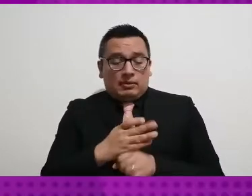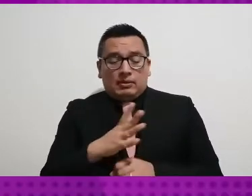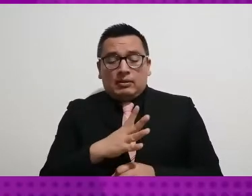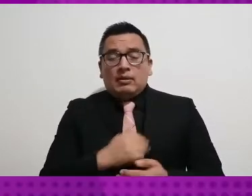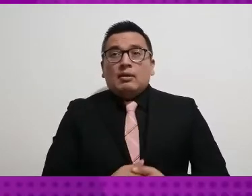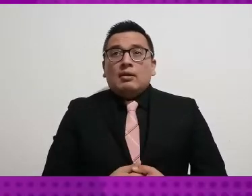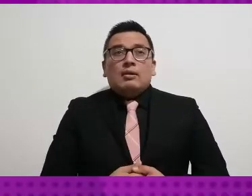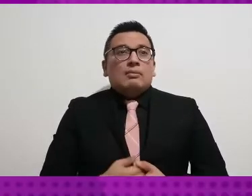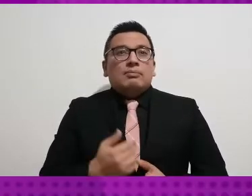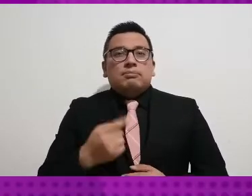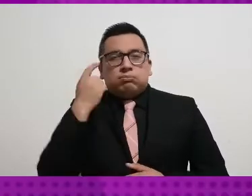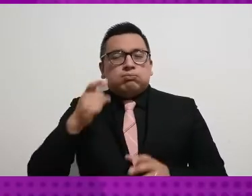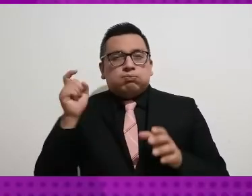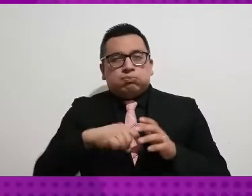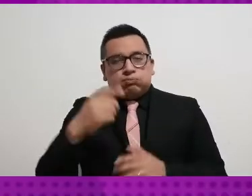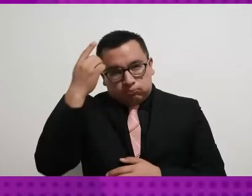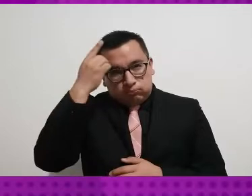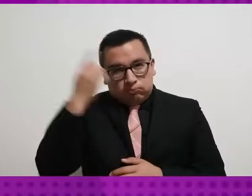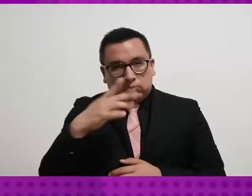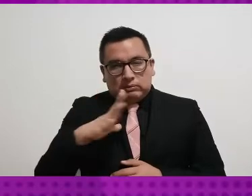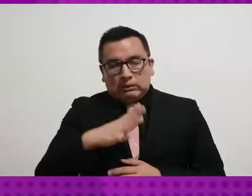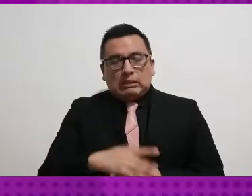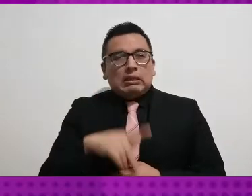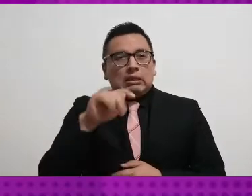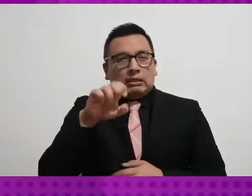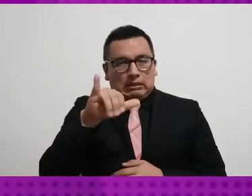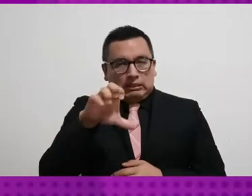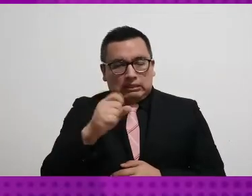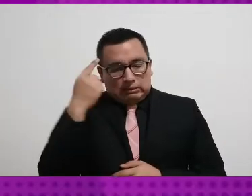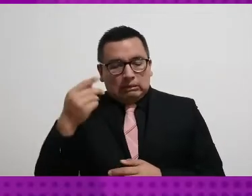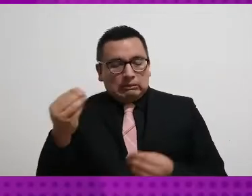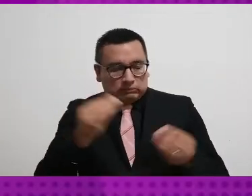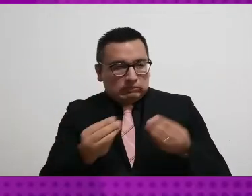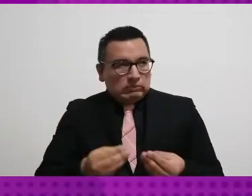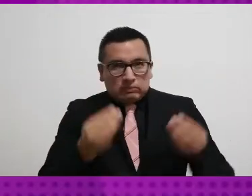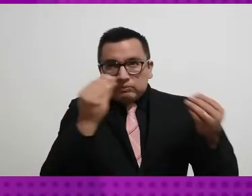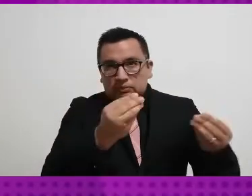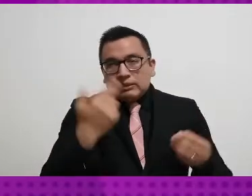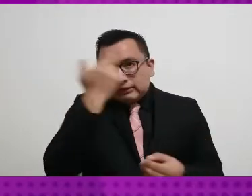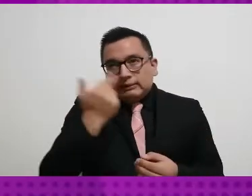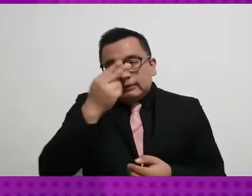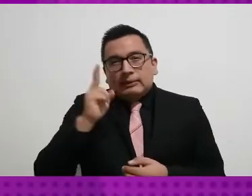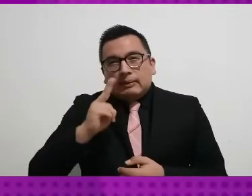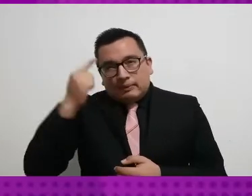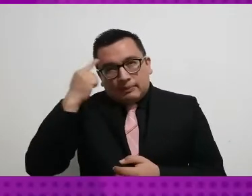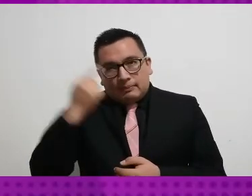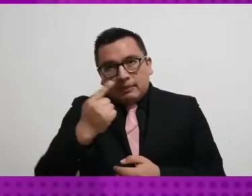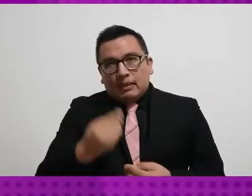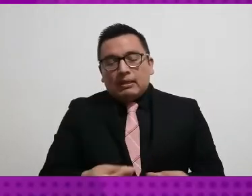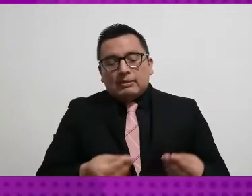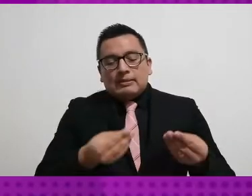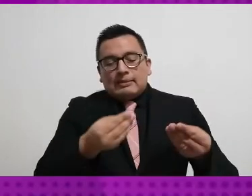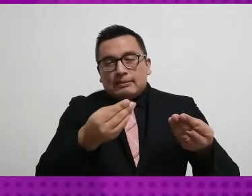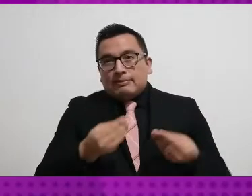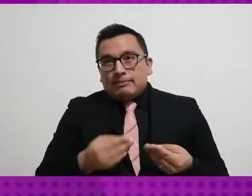ya terminé la fase de estudio del doctorado, estoy en la etapa de tesis, estoy en la fase de revisiones de la tesis, y bueno, pues próximo para que